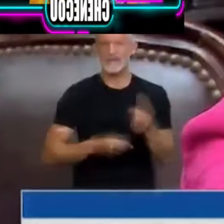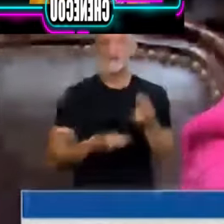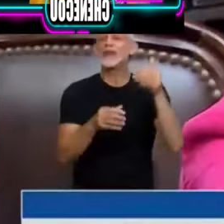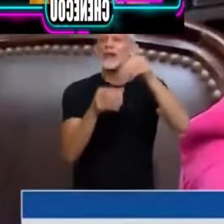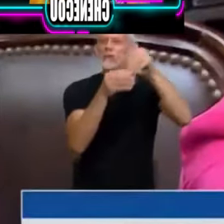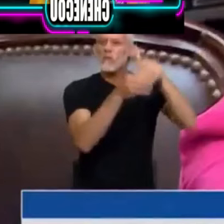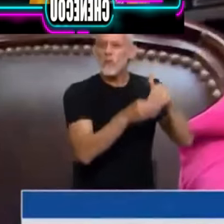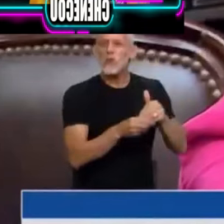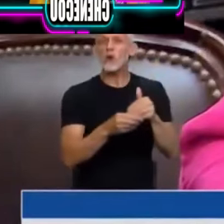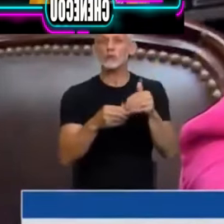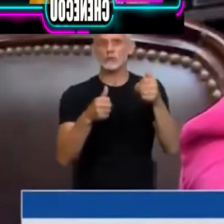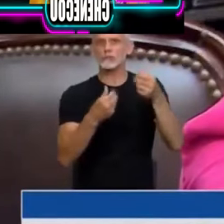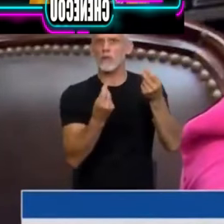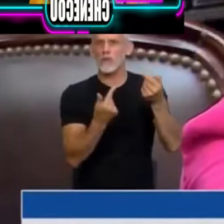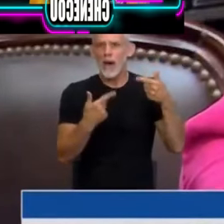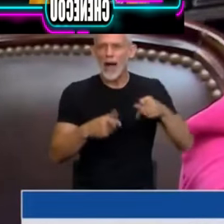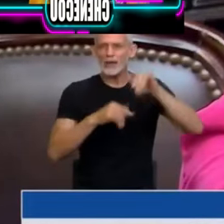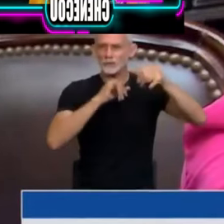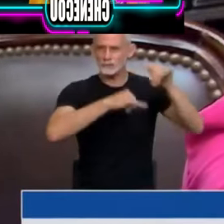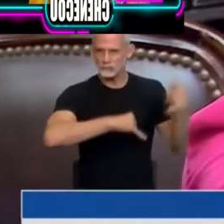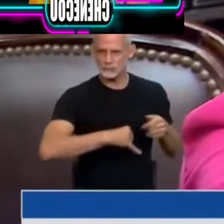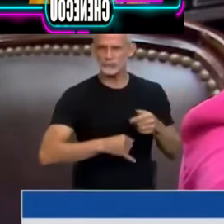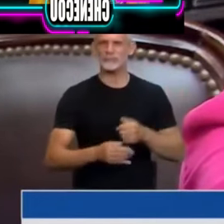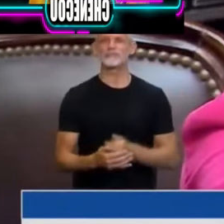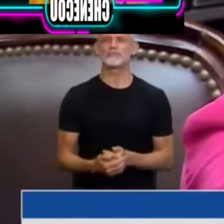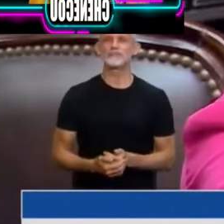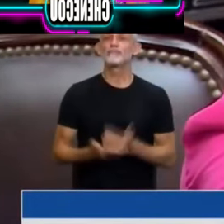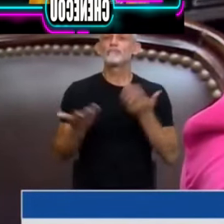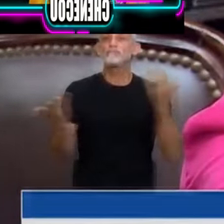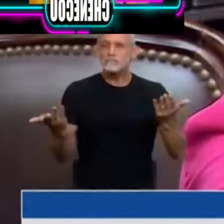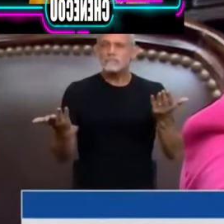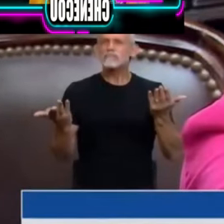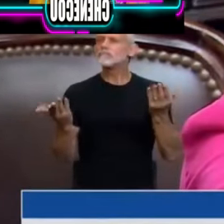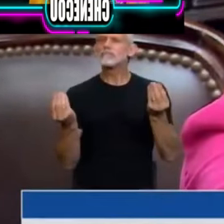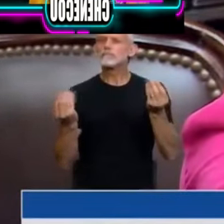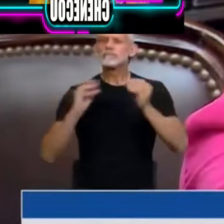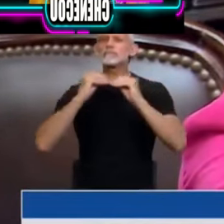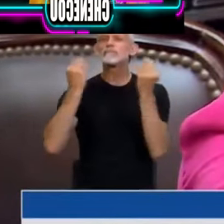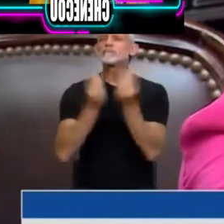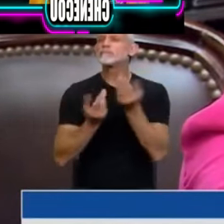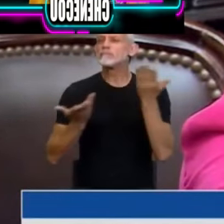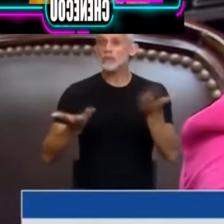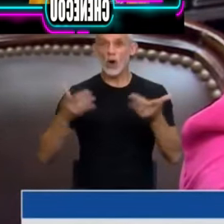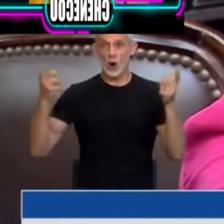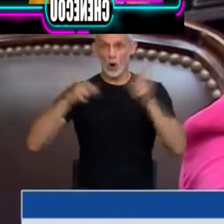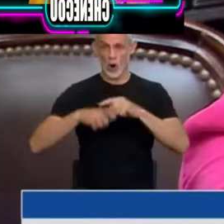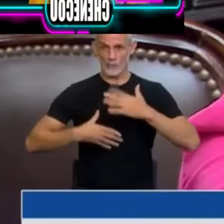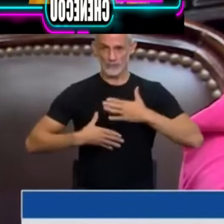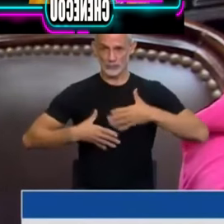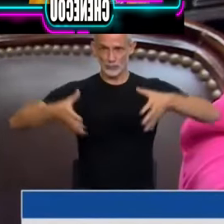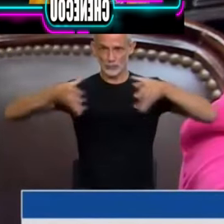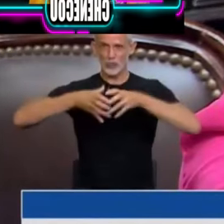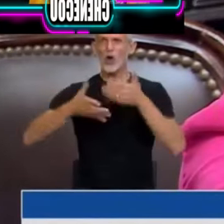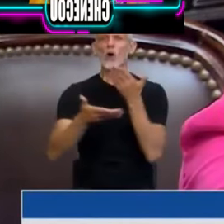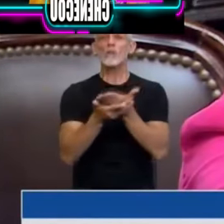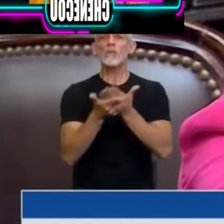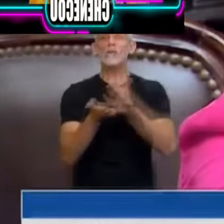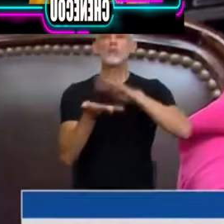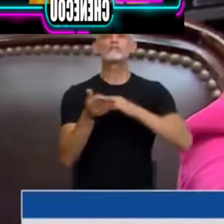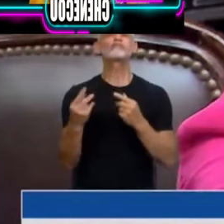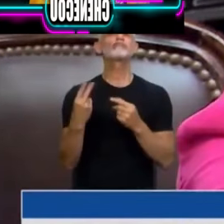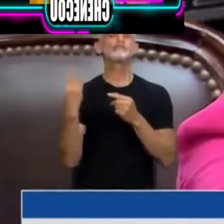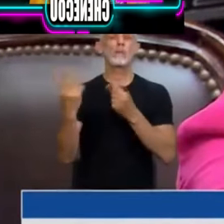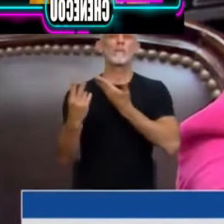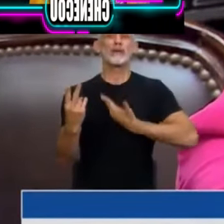de votos afirmativos válidamente emitidos. En consecuencia, la comisión designada propone proclamar